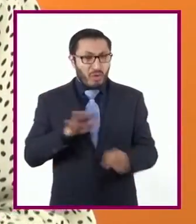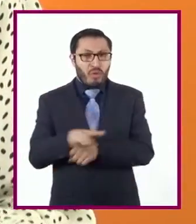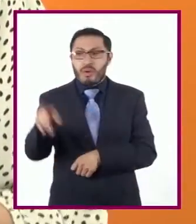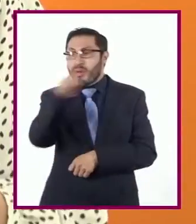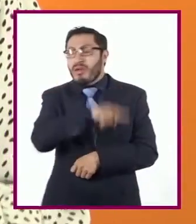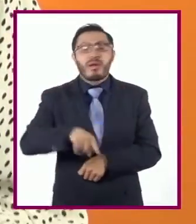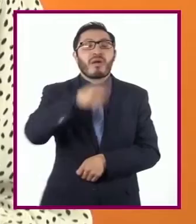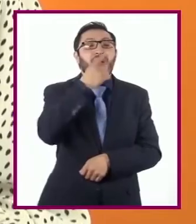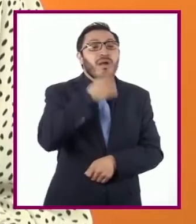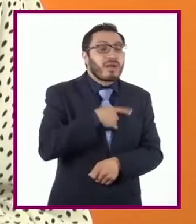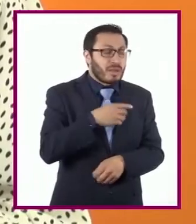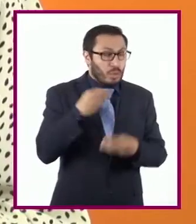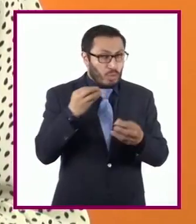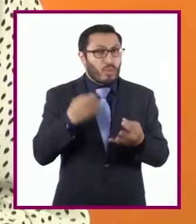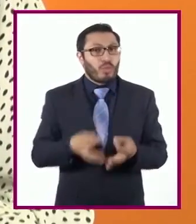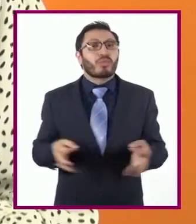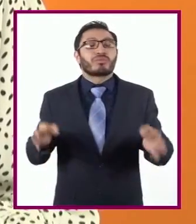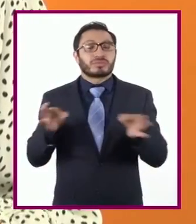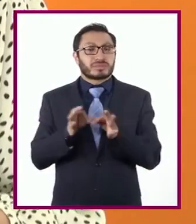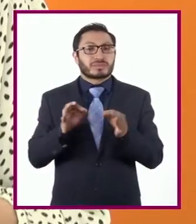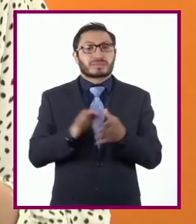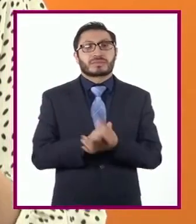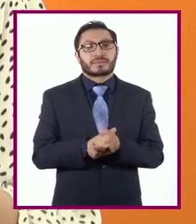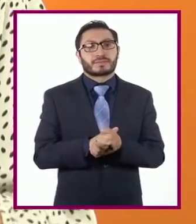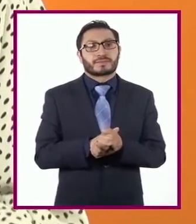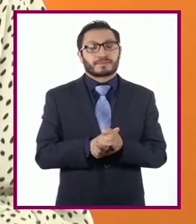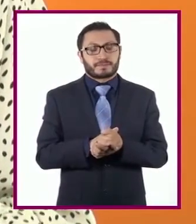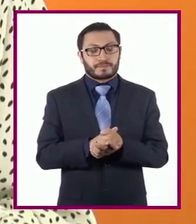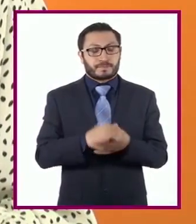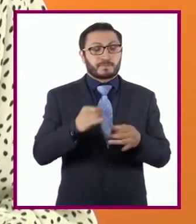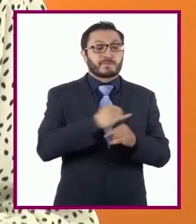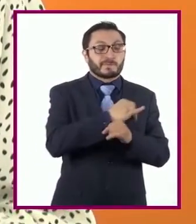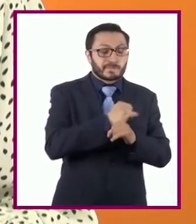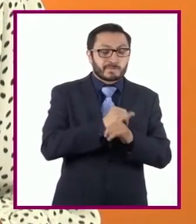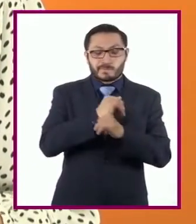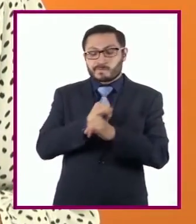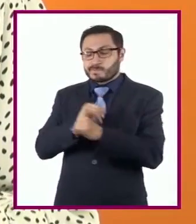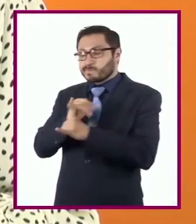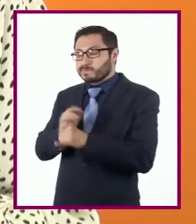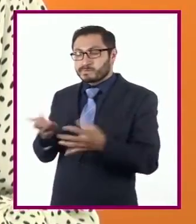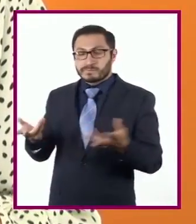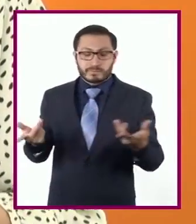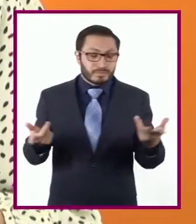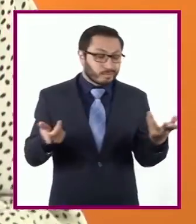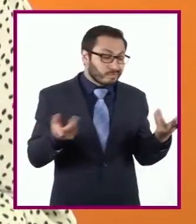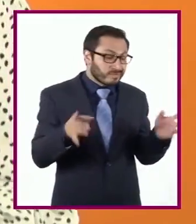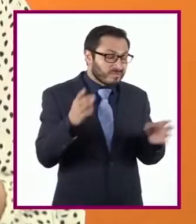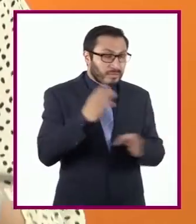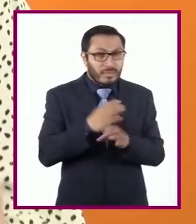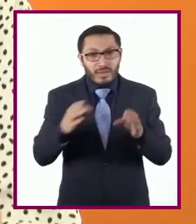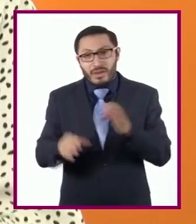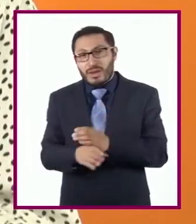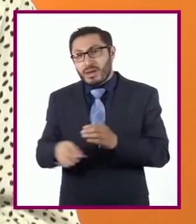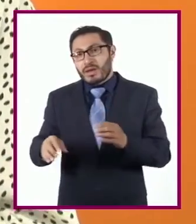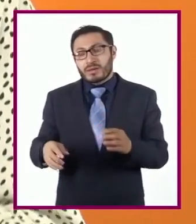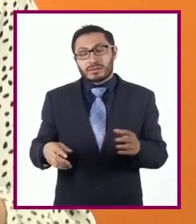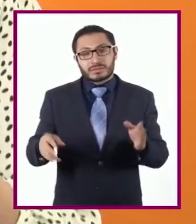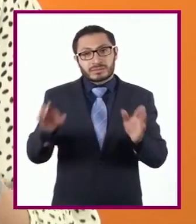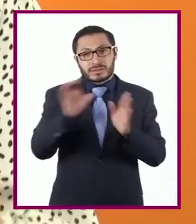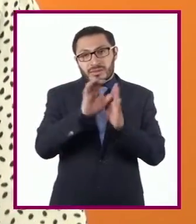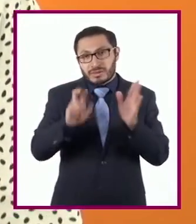dicen. Es muy importante averiguar también en cosas